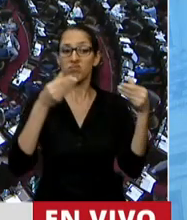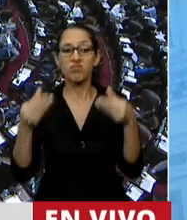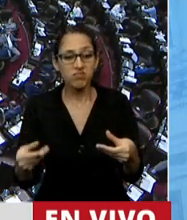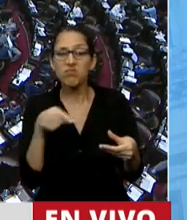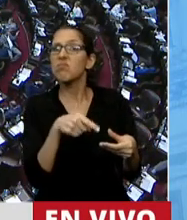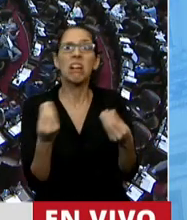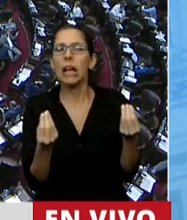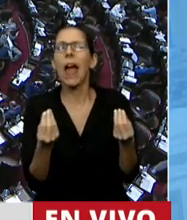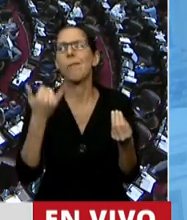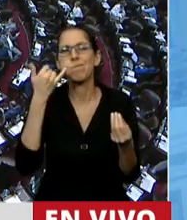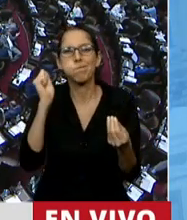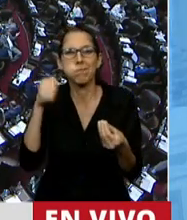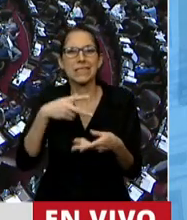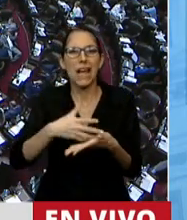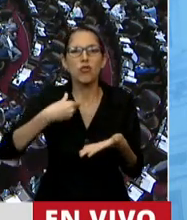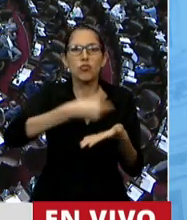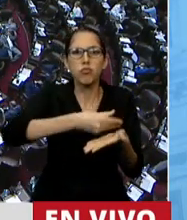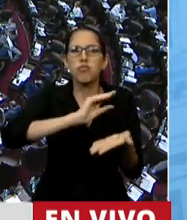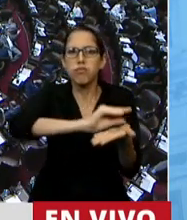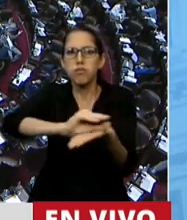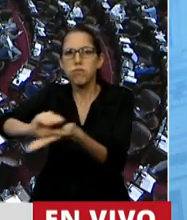de subsidios a través de la ley